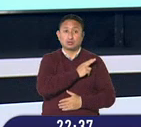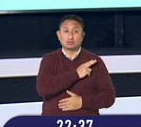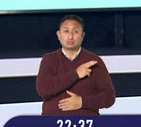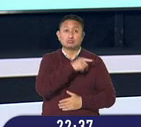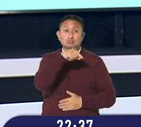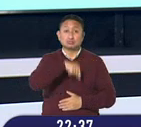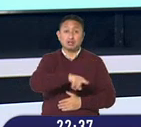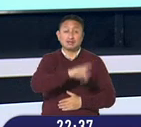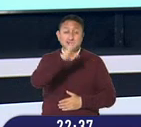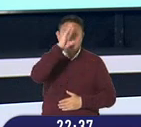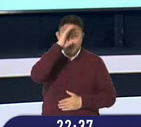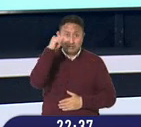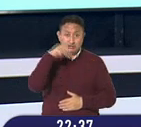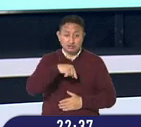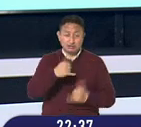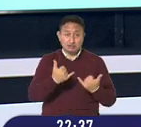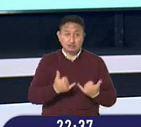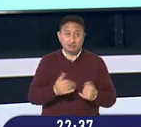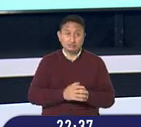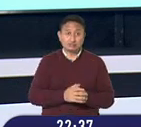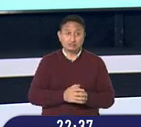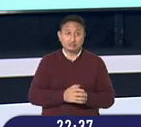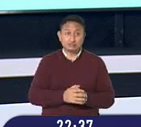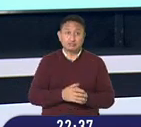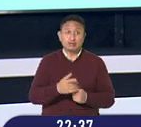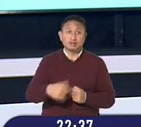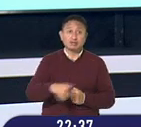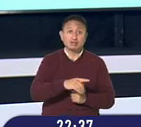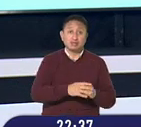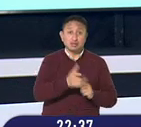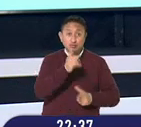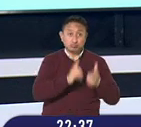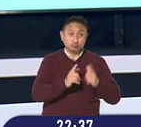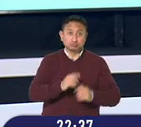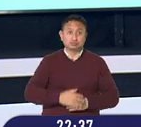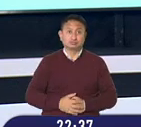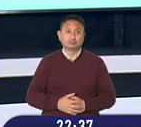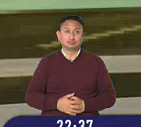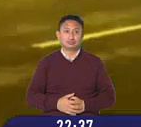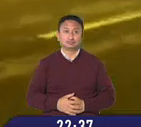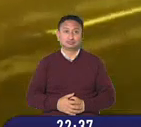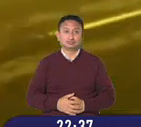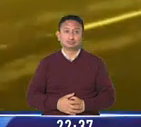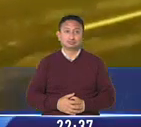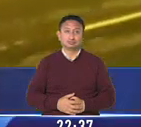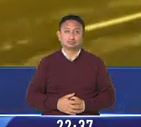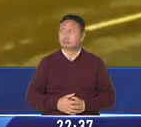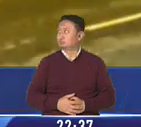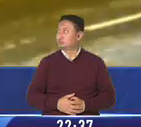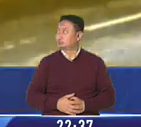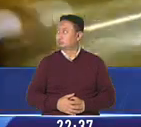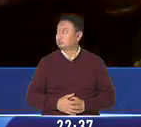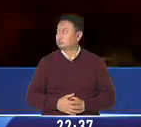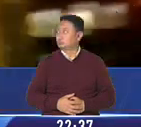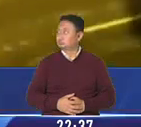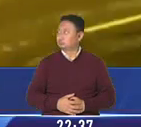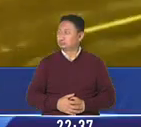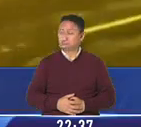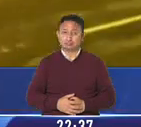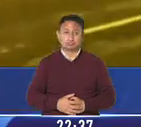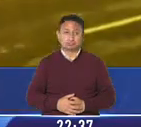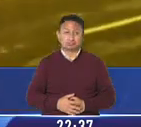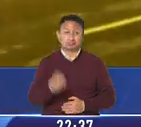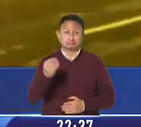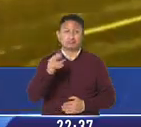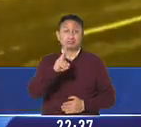que, según la policía, habría estado bajo los efectos del alcohol. La Tacunga. El joven de unos 21